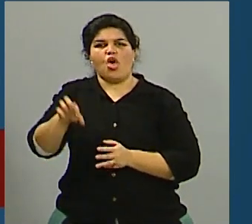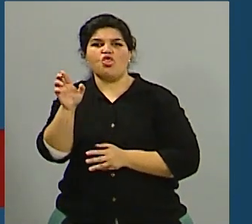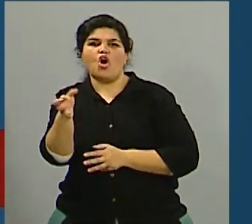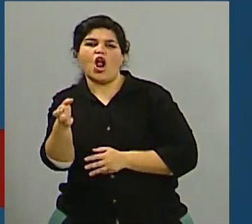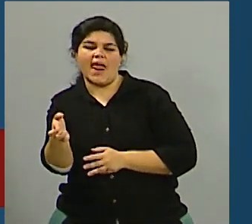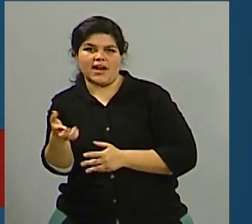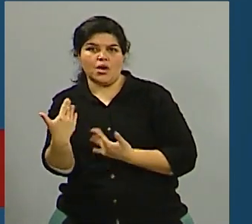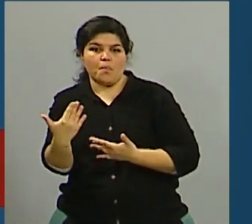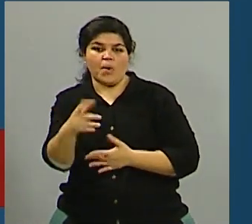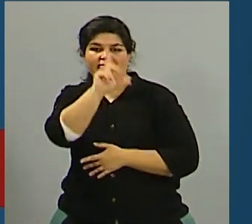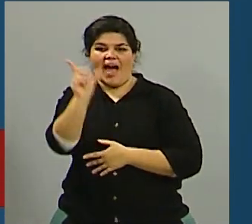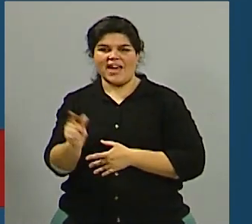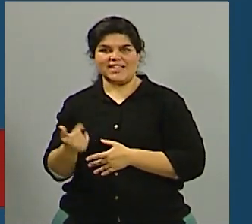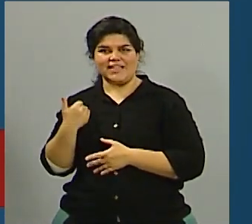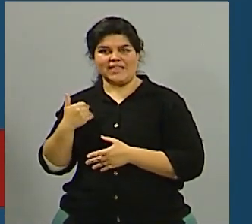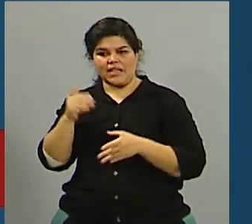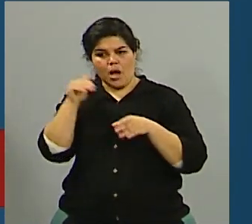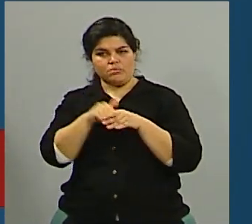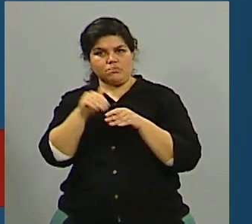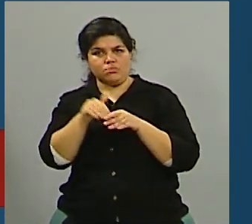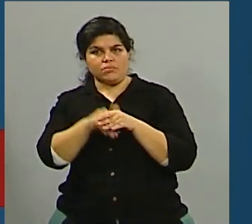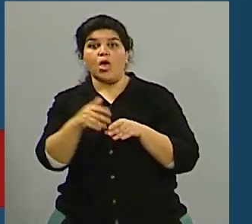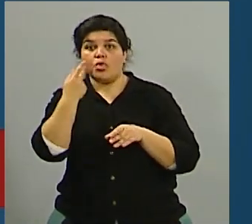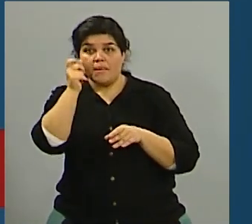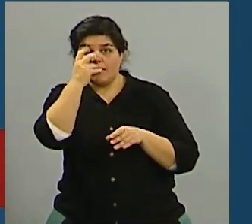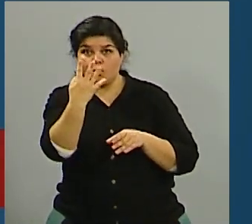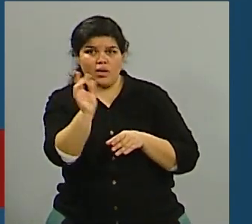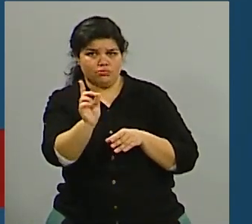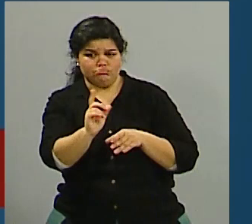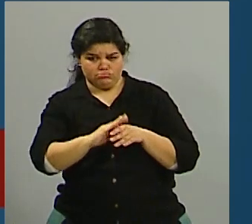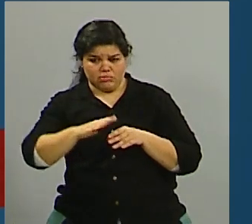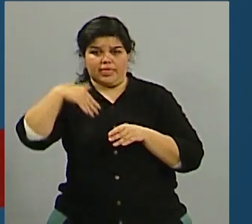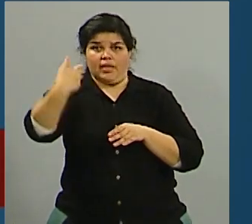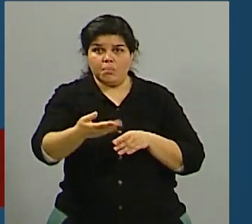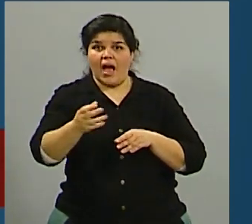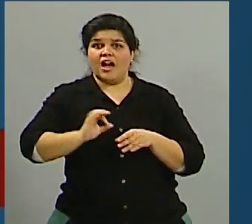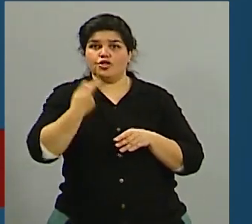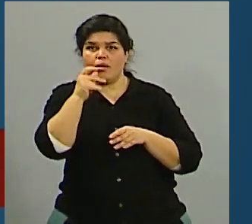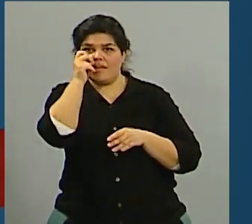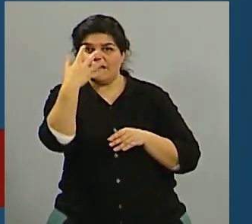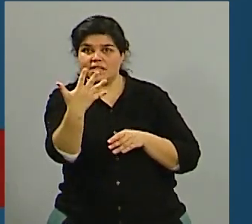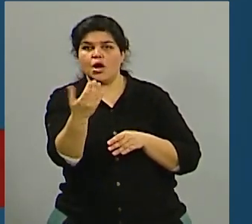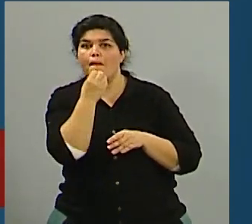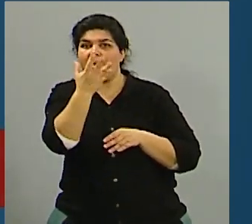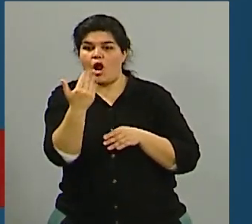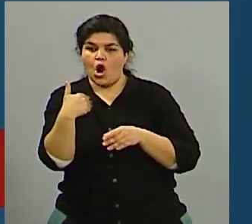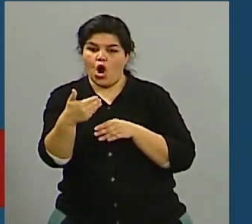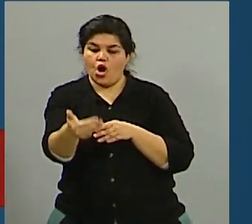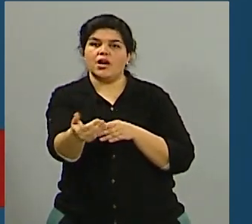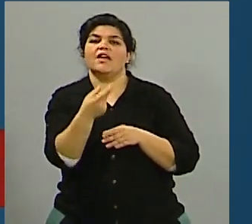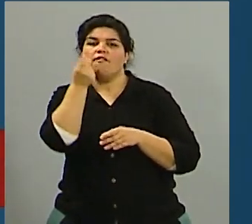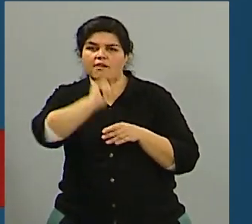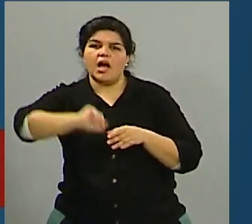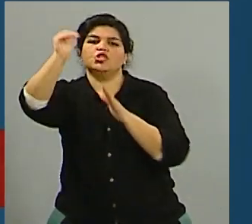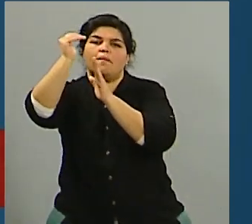en el 2024, pero sí en el 2025 empecemos a ver la cosa un poquito mejor. Una baja de la inflación,